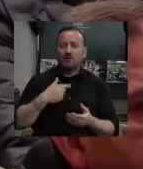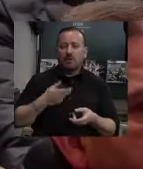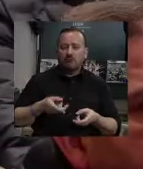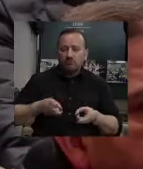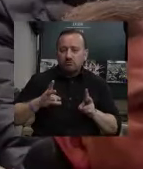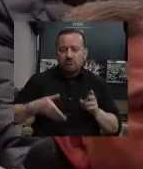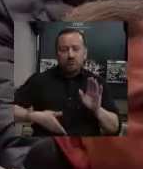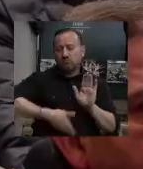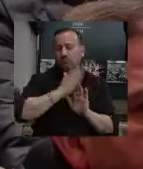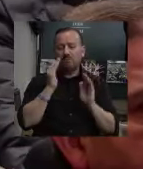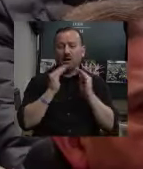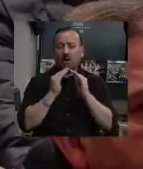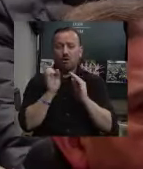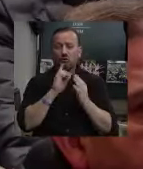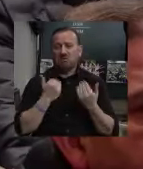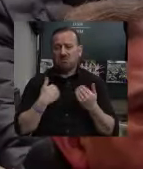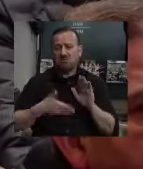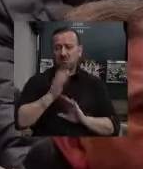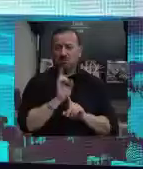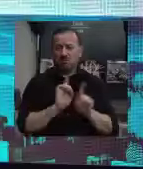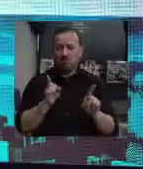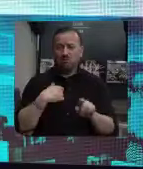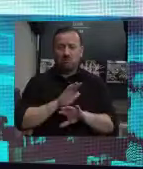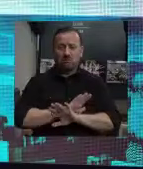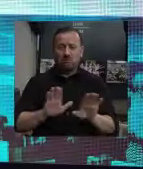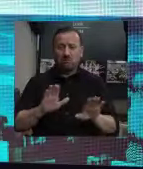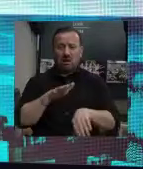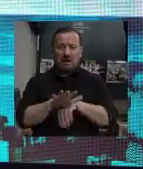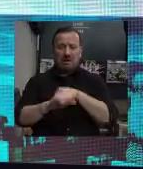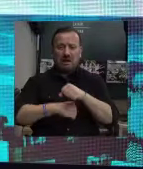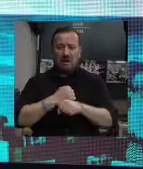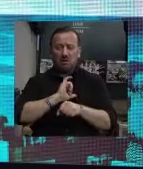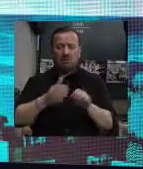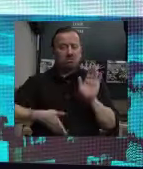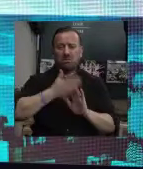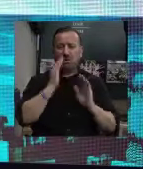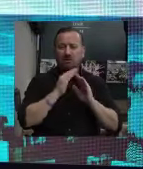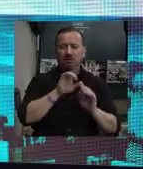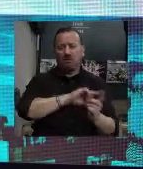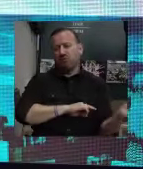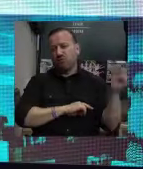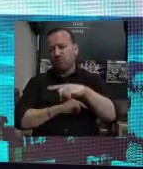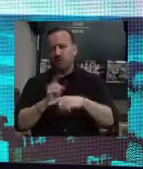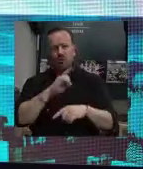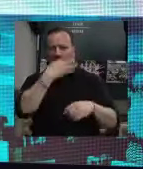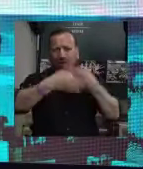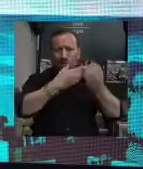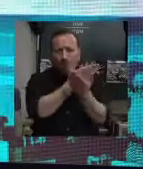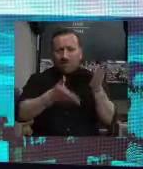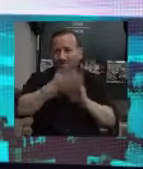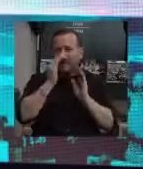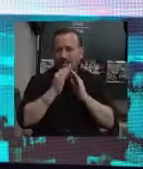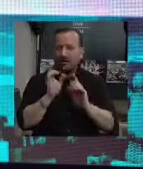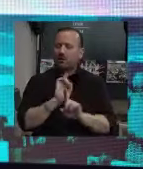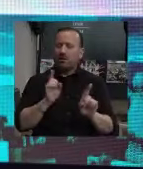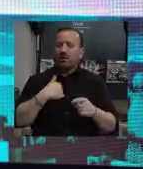irme de la casa aunque no necesitaba irme yo terminé el bachillerato los 15 años nunca más volví a la casa no que ustedes se vayan de la casa pero fue mi